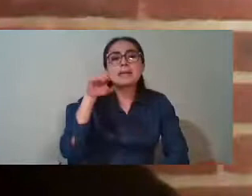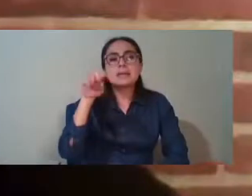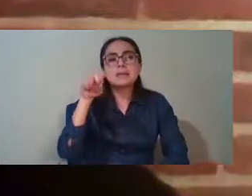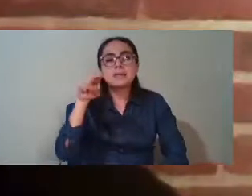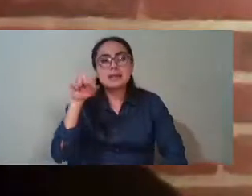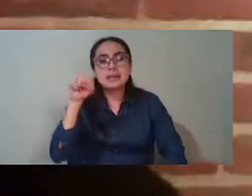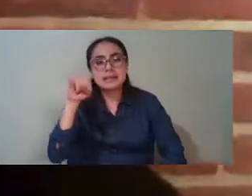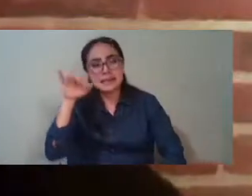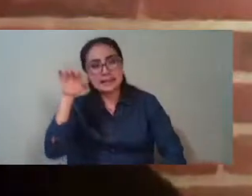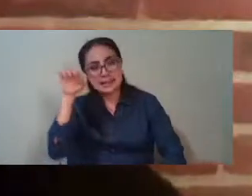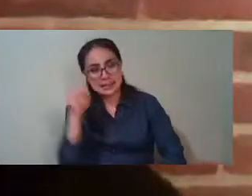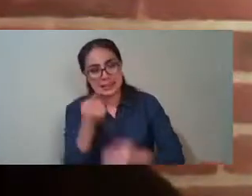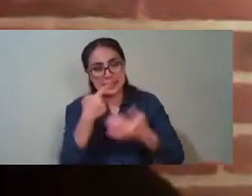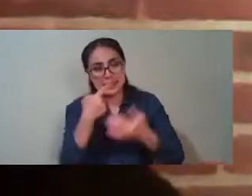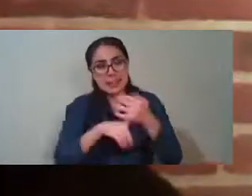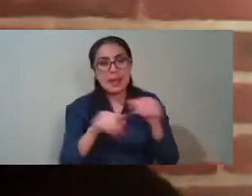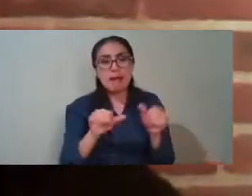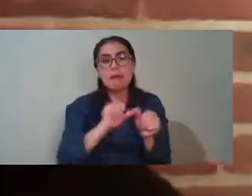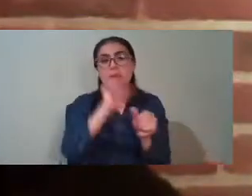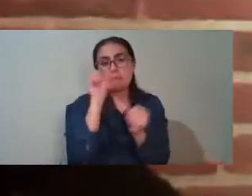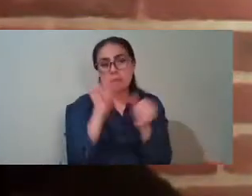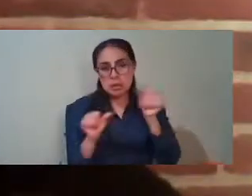en el arte, el mimetismo